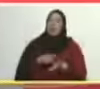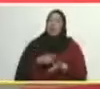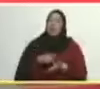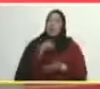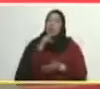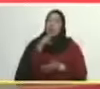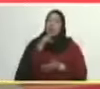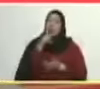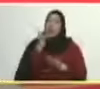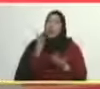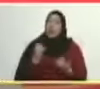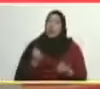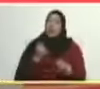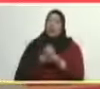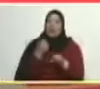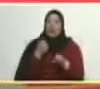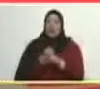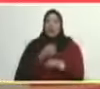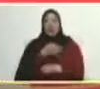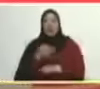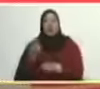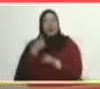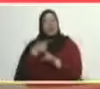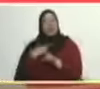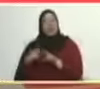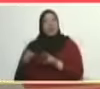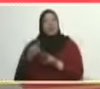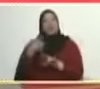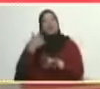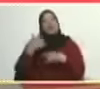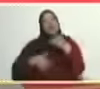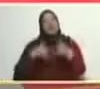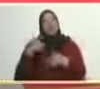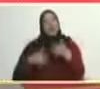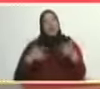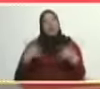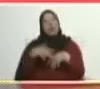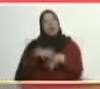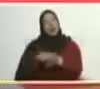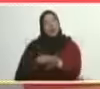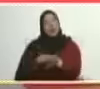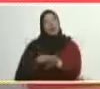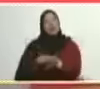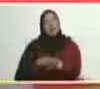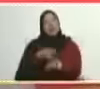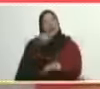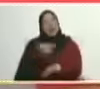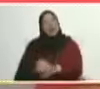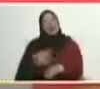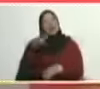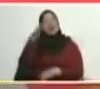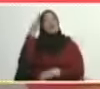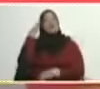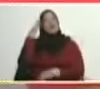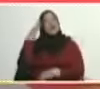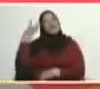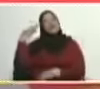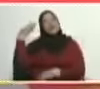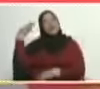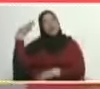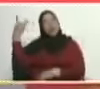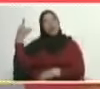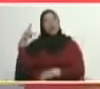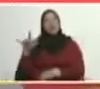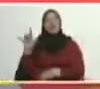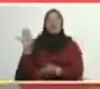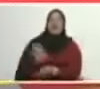Castro fundaron esta alternativa al comercio de los neoliberales, esta alianza de sueños que hizo tanto